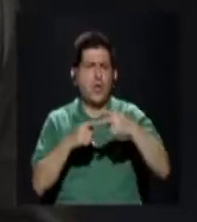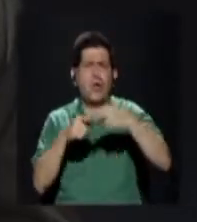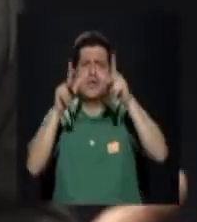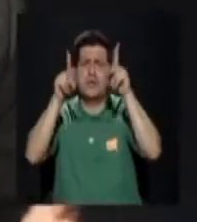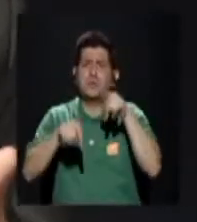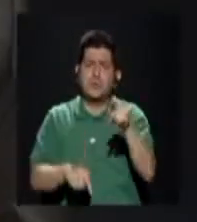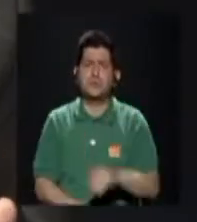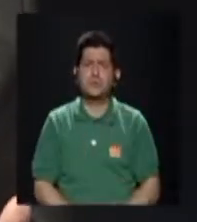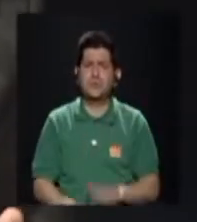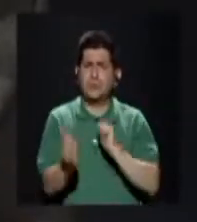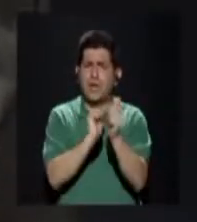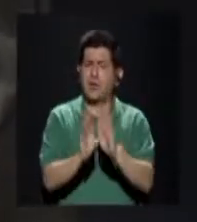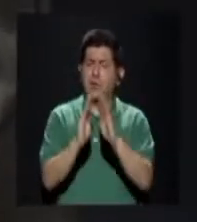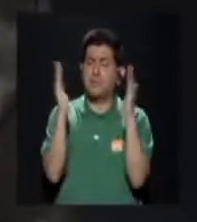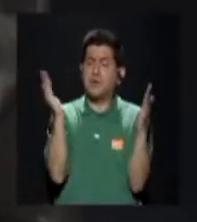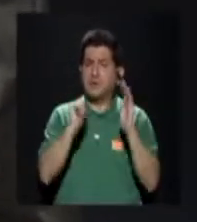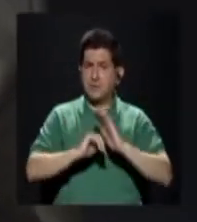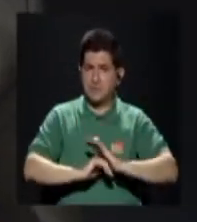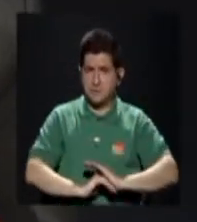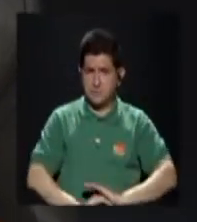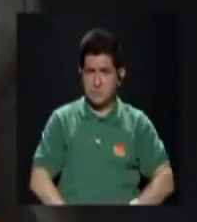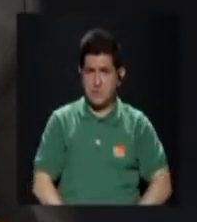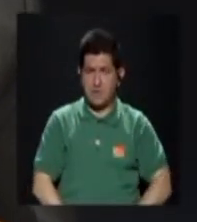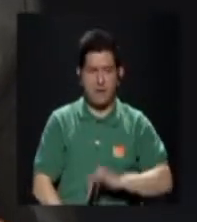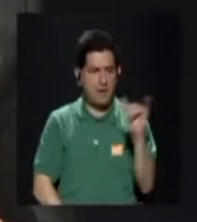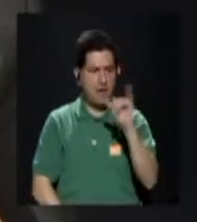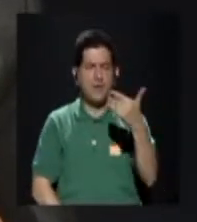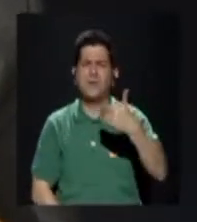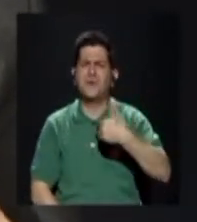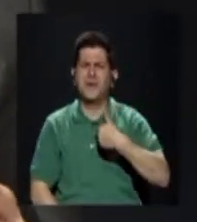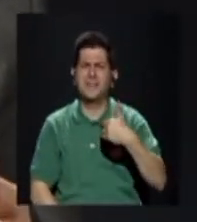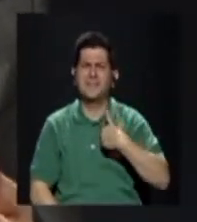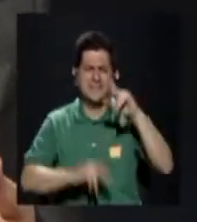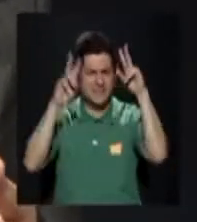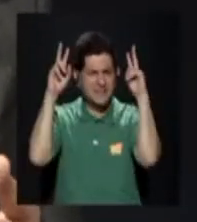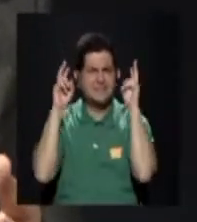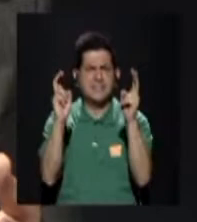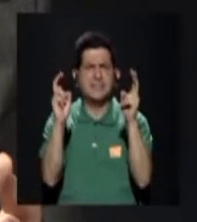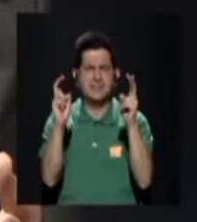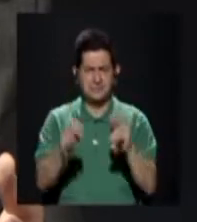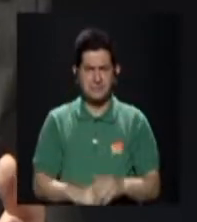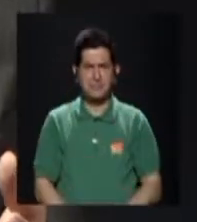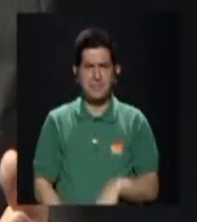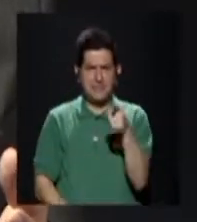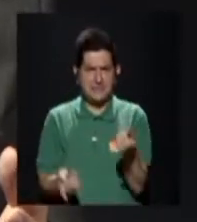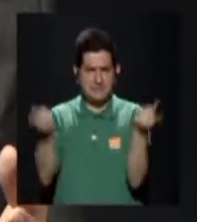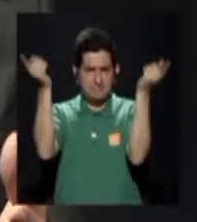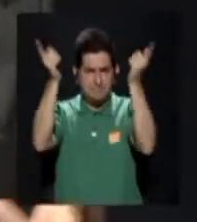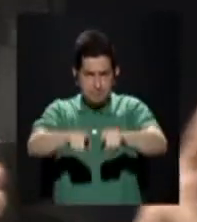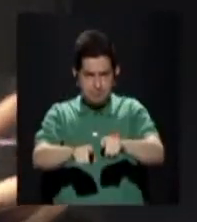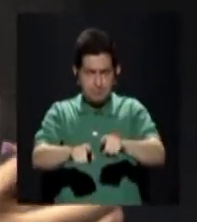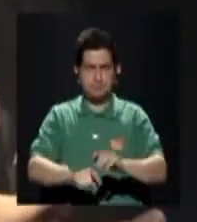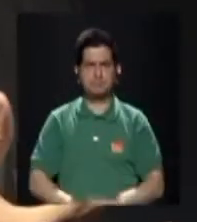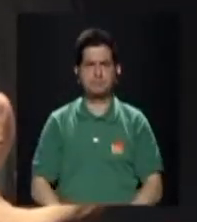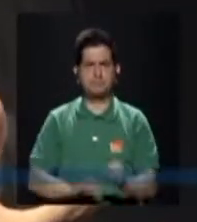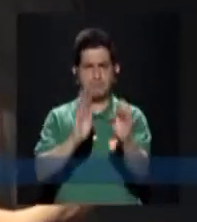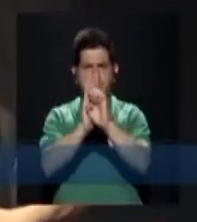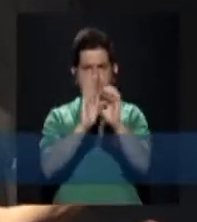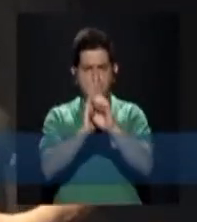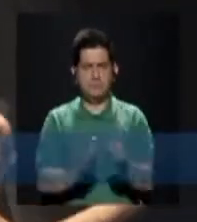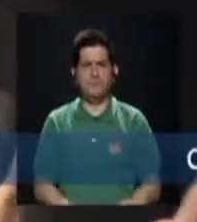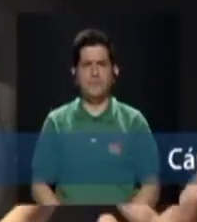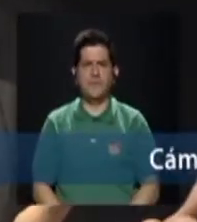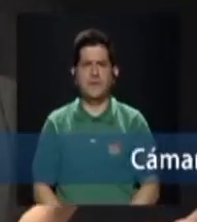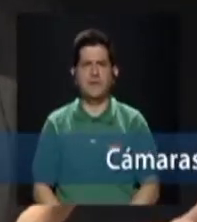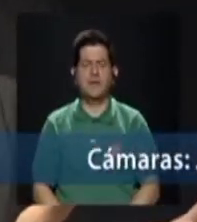si usted me abre la competencia, ¿no? Pero también hay temas que son básicamente de, por ejemplo, el tema de